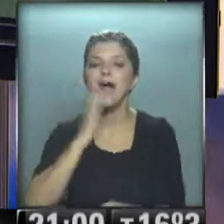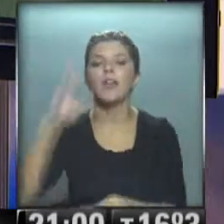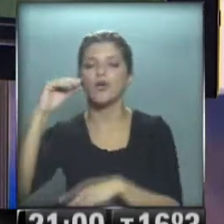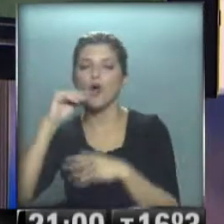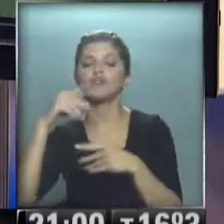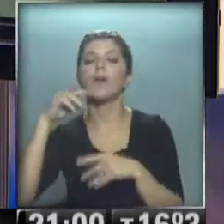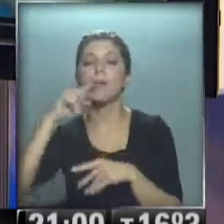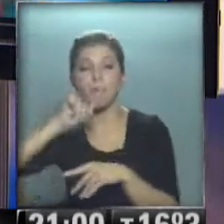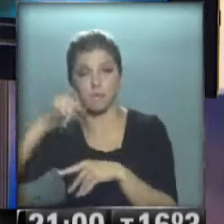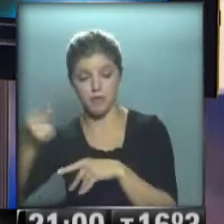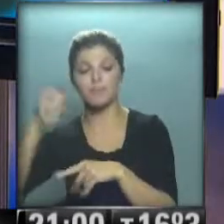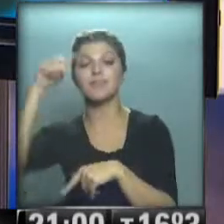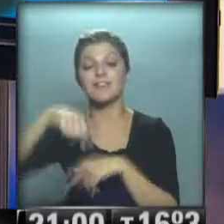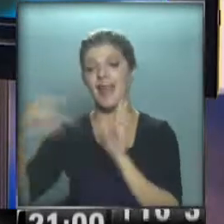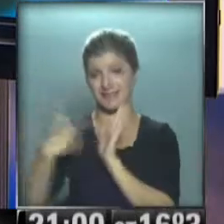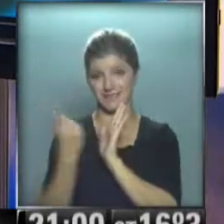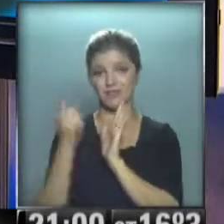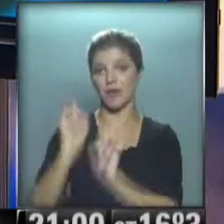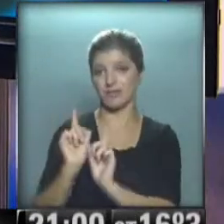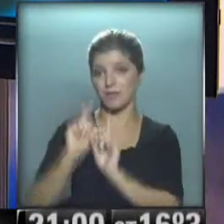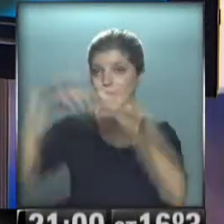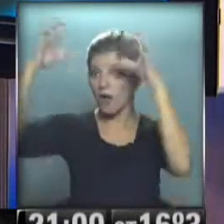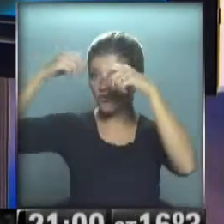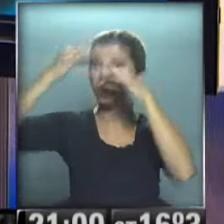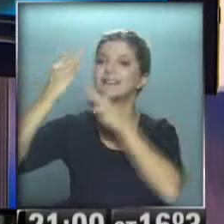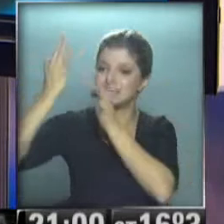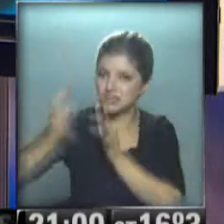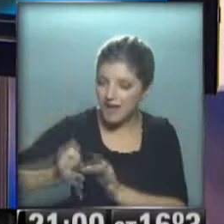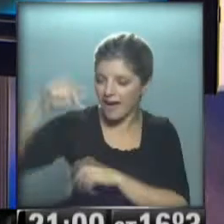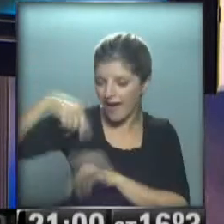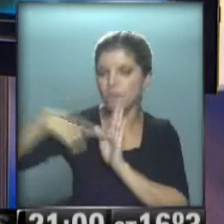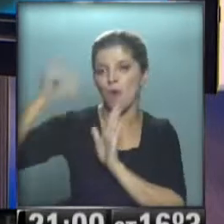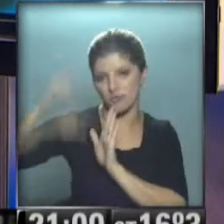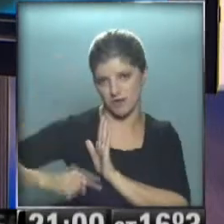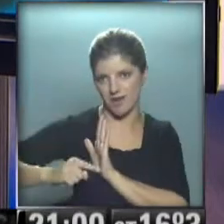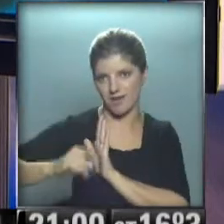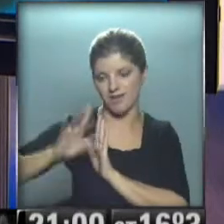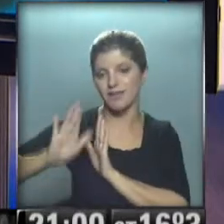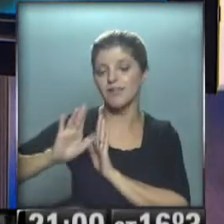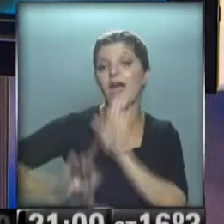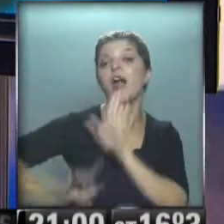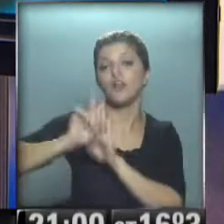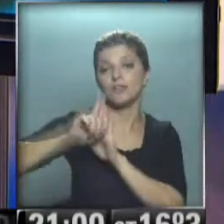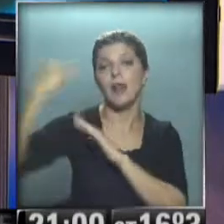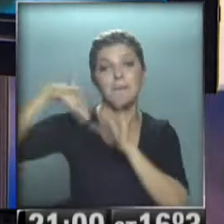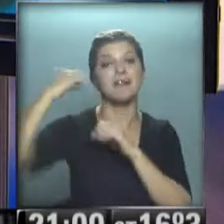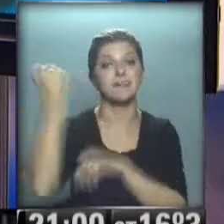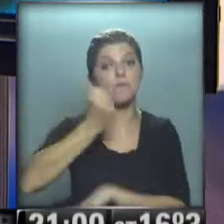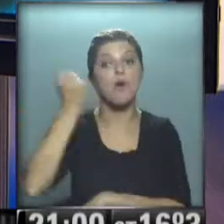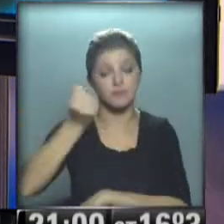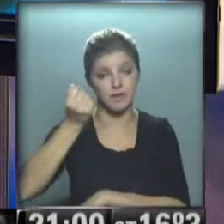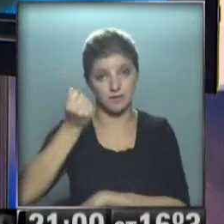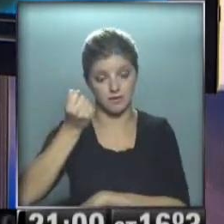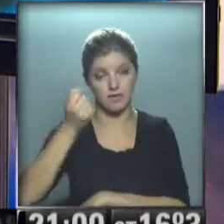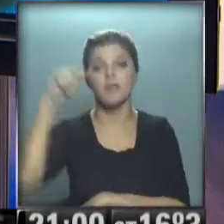del día viernes. En la zona central, estas mismas lluvias también van a llegar al sur del litoral norte de la provincia de Buenos Aires, las más intensas en el norte de Buenos Aires